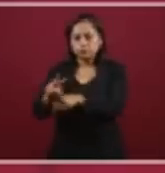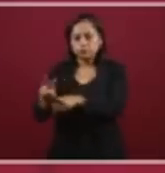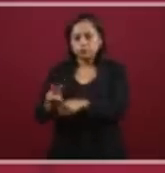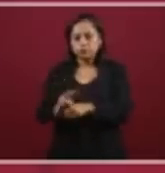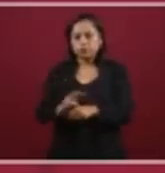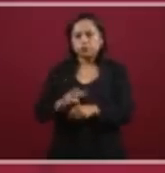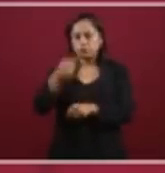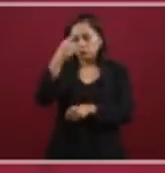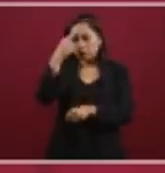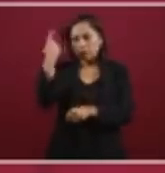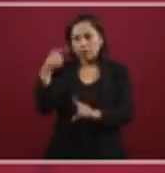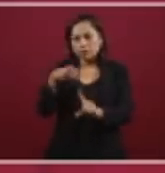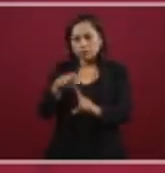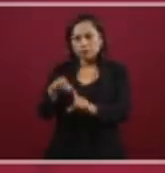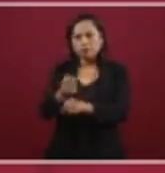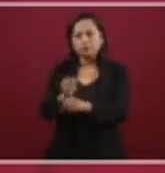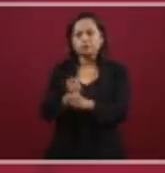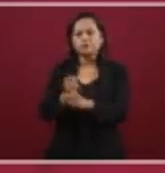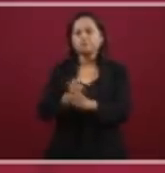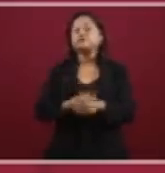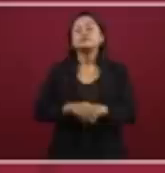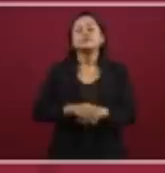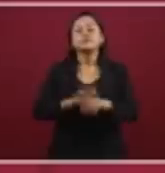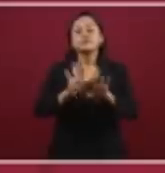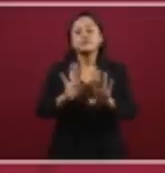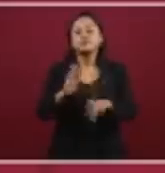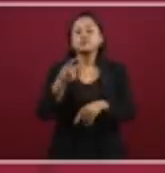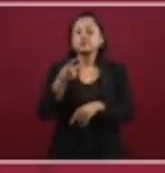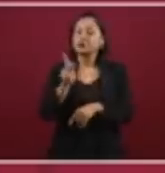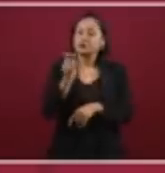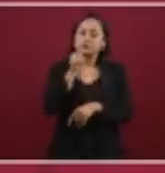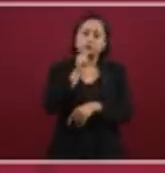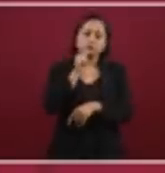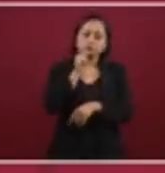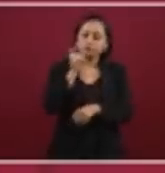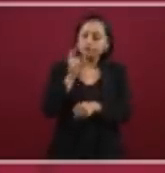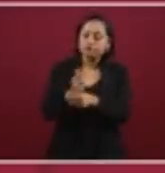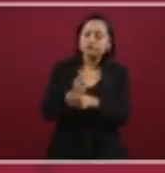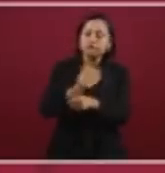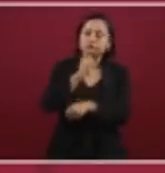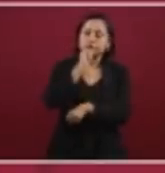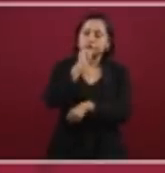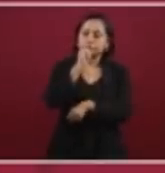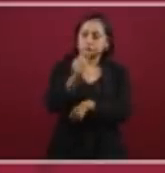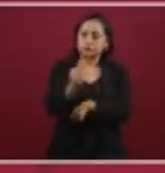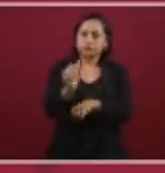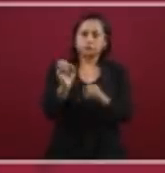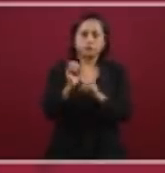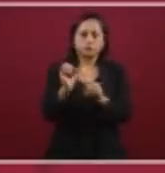advertir que no ha habido ningún positivo el hallazgo positivo ni en el segundo vado de cocula ni en las casas de seguridad